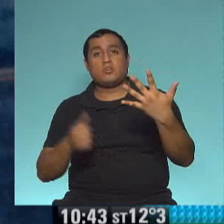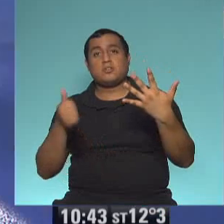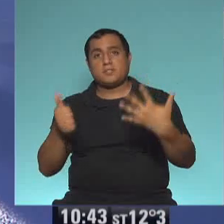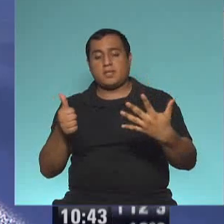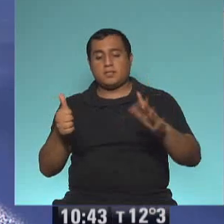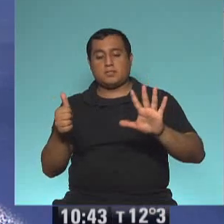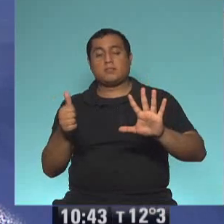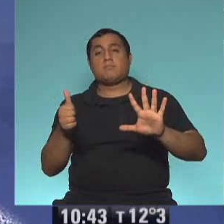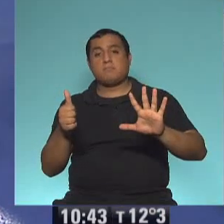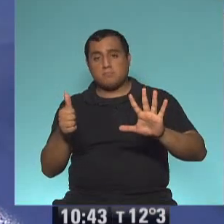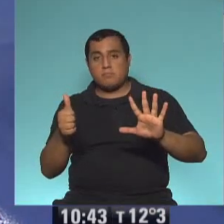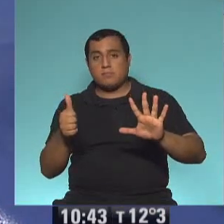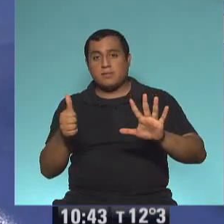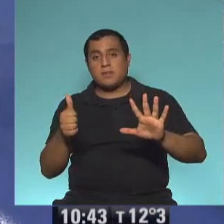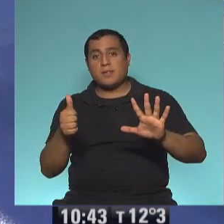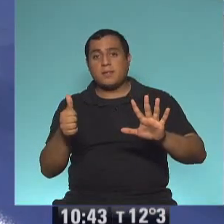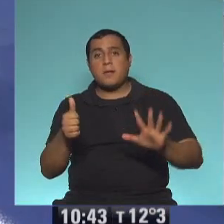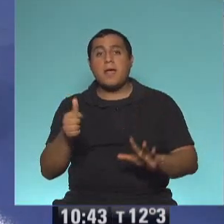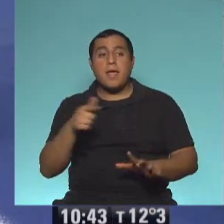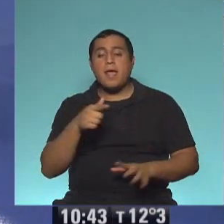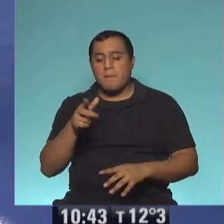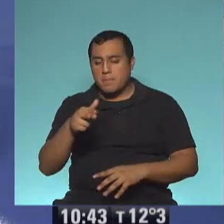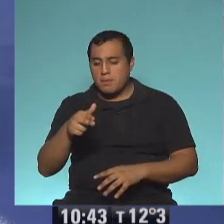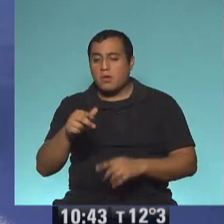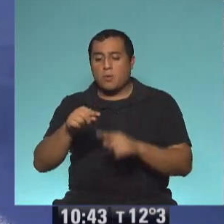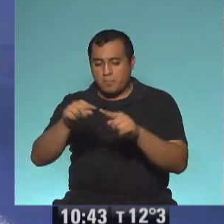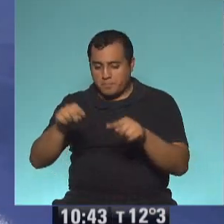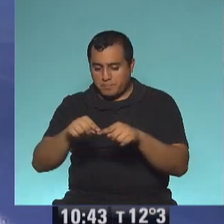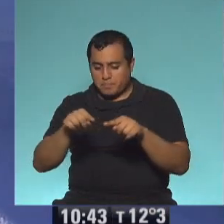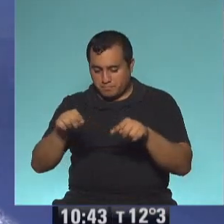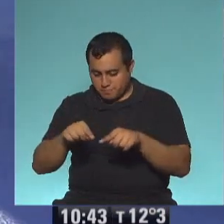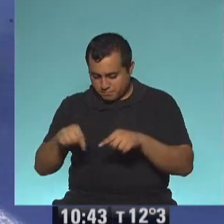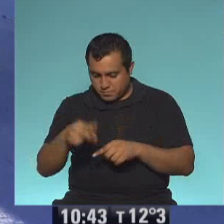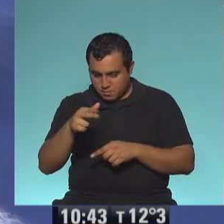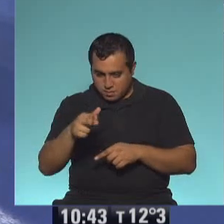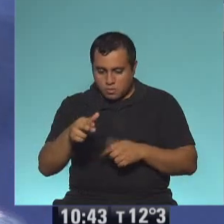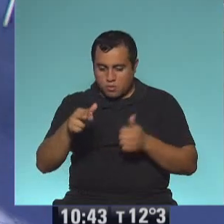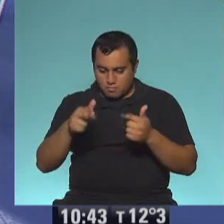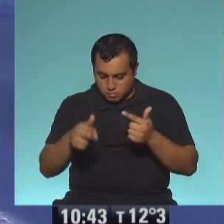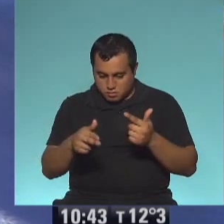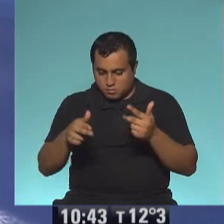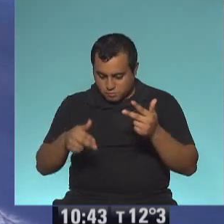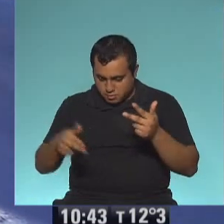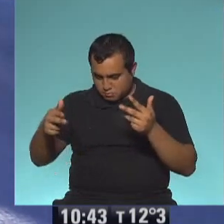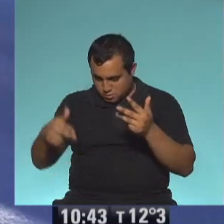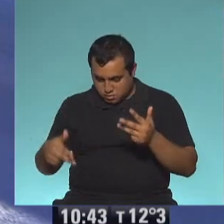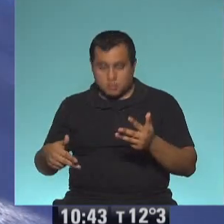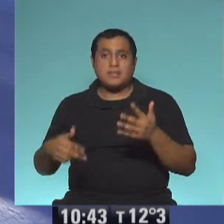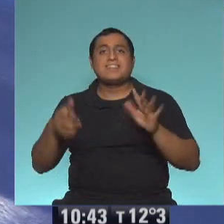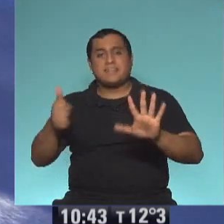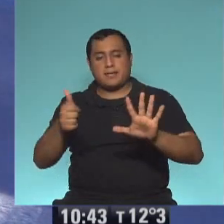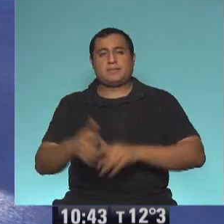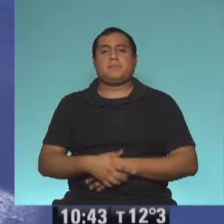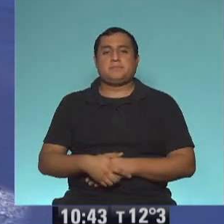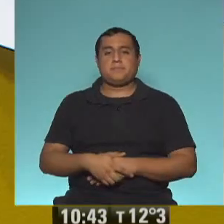1, 2, 3, 4, 5, 6. Muy bien. Quiere decir que Ernesto vas a tener que pintar 6 recuadros de color. ¿Cualquiera sean ellos? Sí, ¿te acordás que la otra